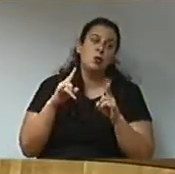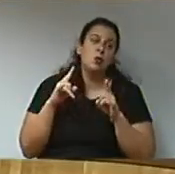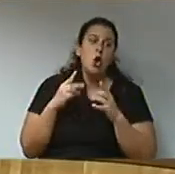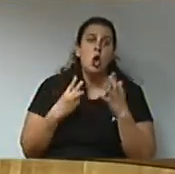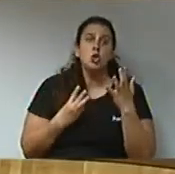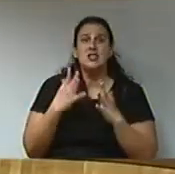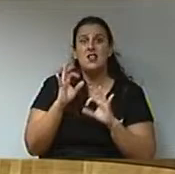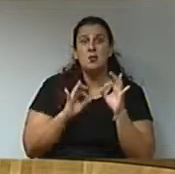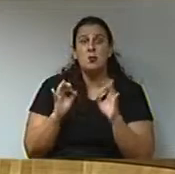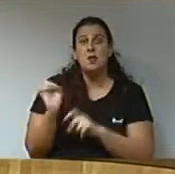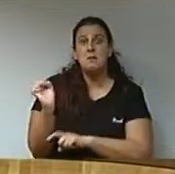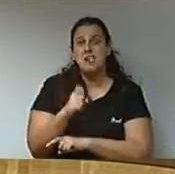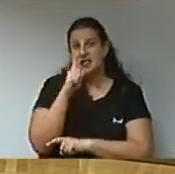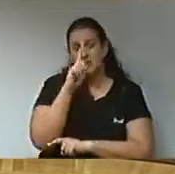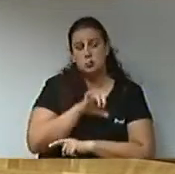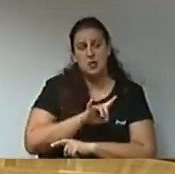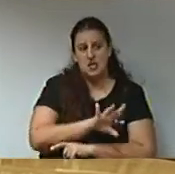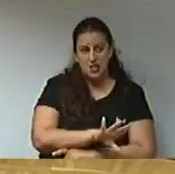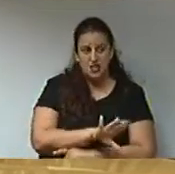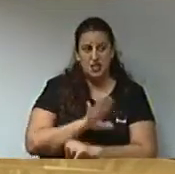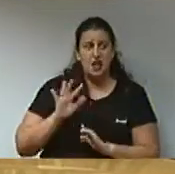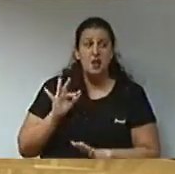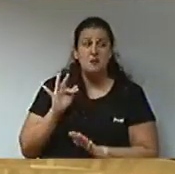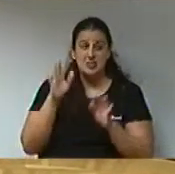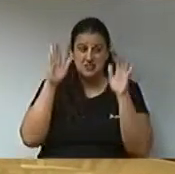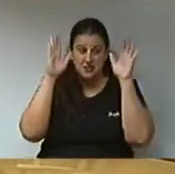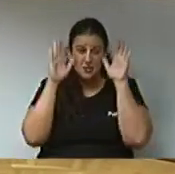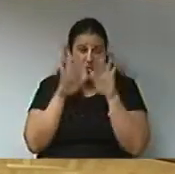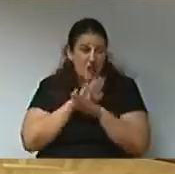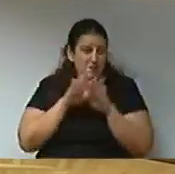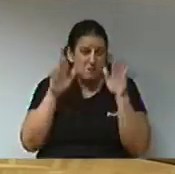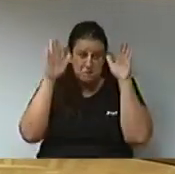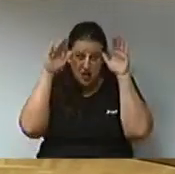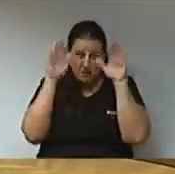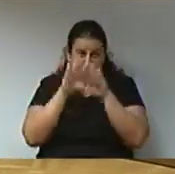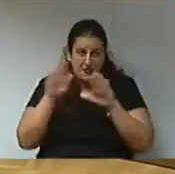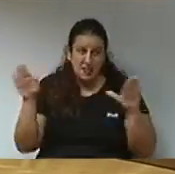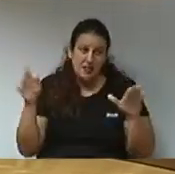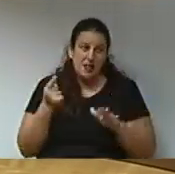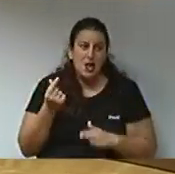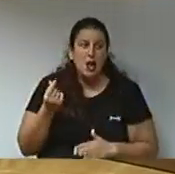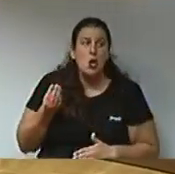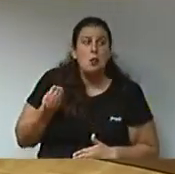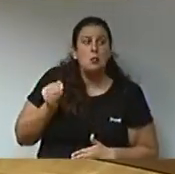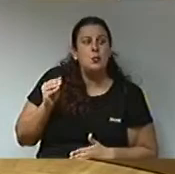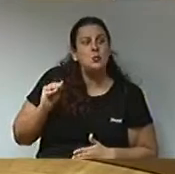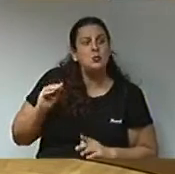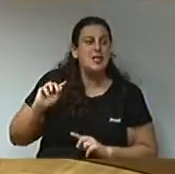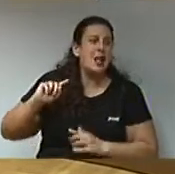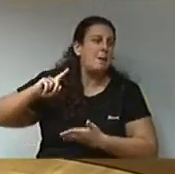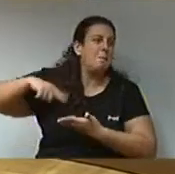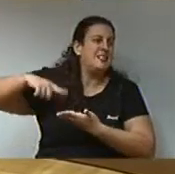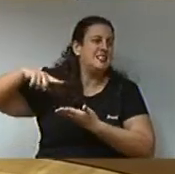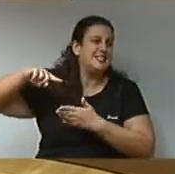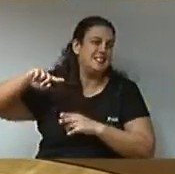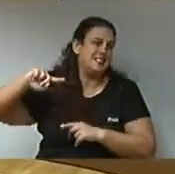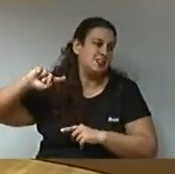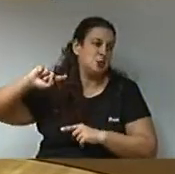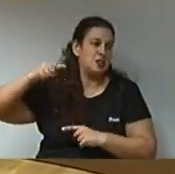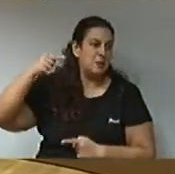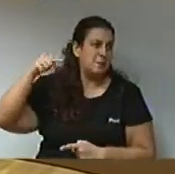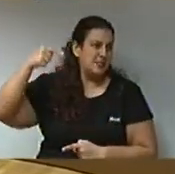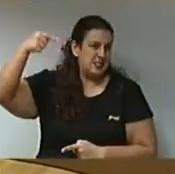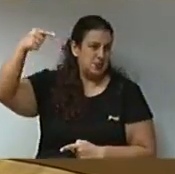más del 2015, y que tengan la desfachatez de aprobar el plus del pisito de 600 euros al mes para los altos cargos de